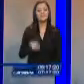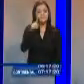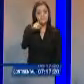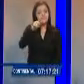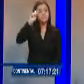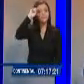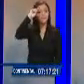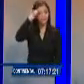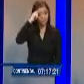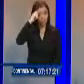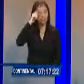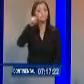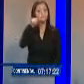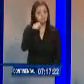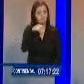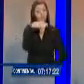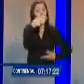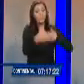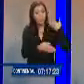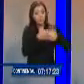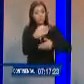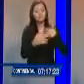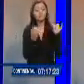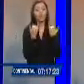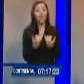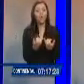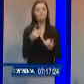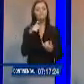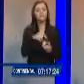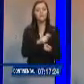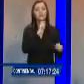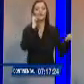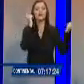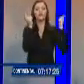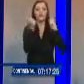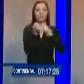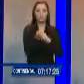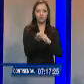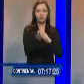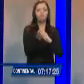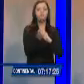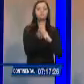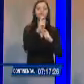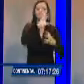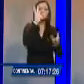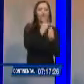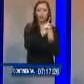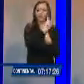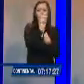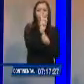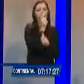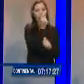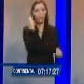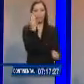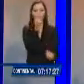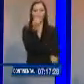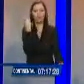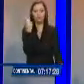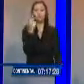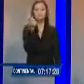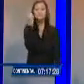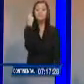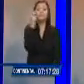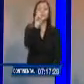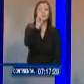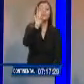Recordemos, Carlos, que este proceso que estamos llevando adelante es un proceso de renovación parcial del Consejo Nacional Electoral. Por tanto, lo que hubo hace poco, el